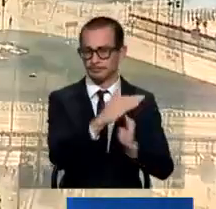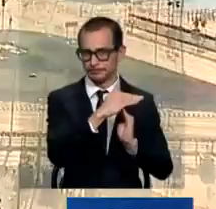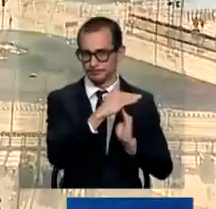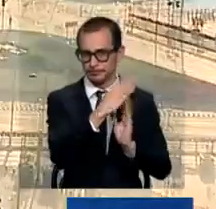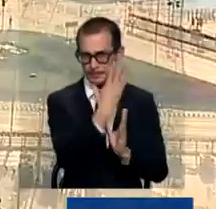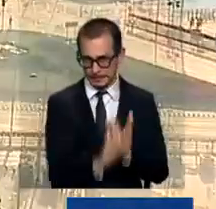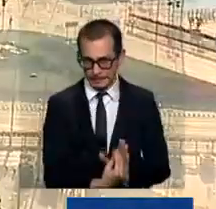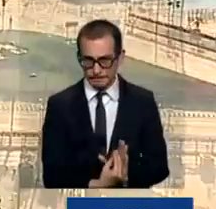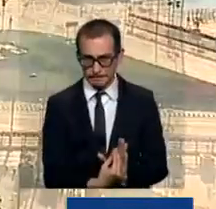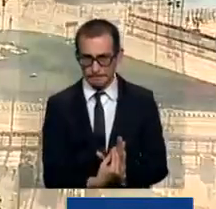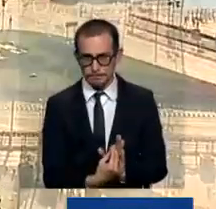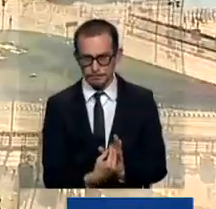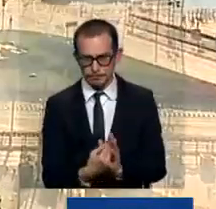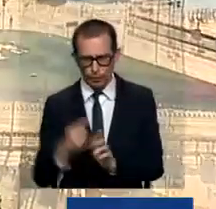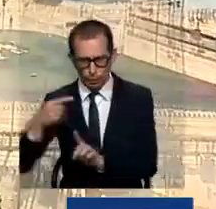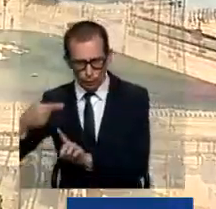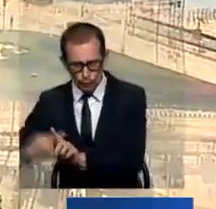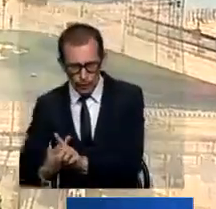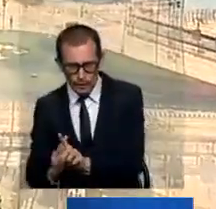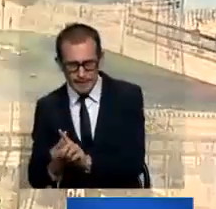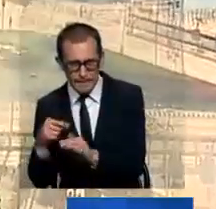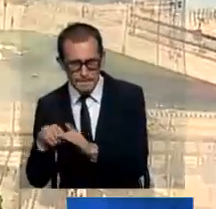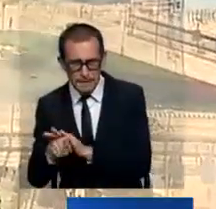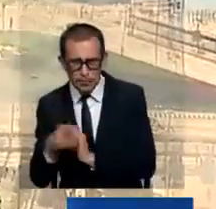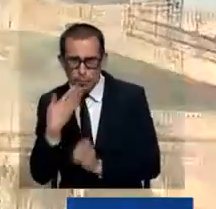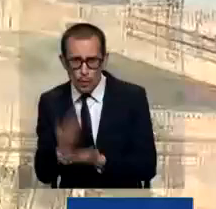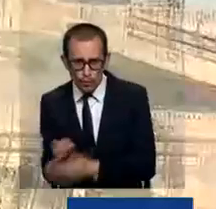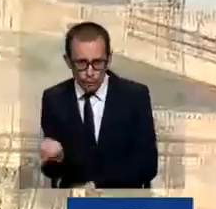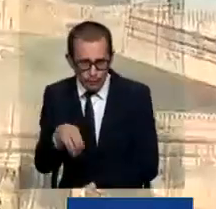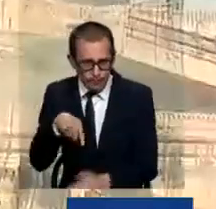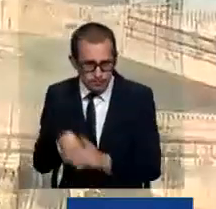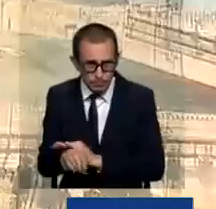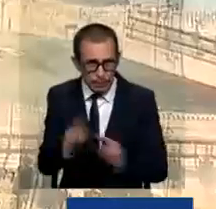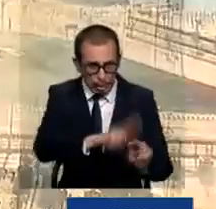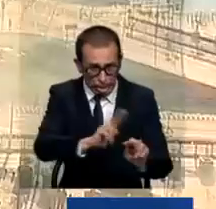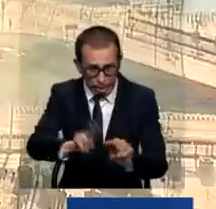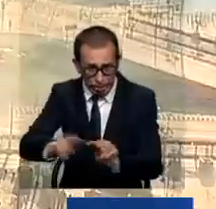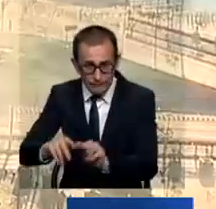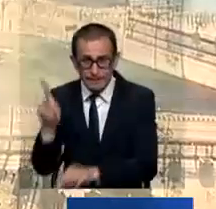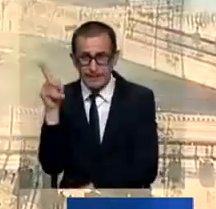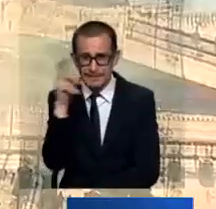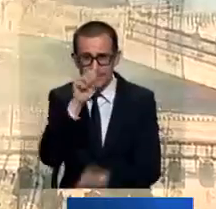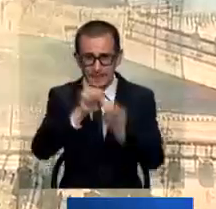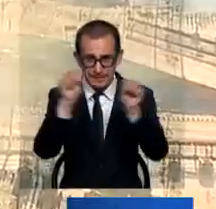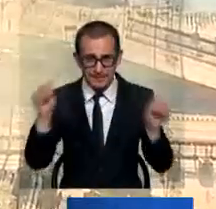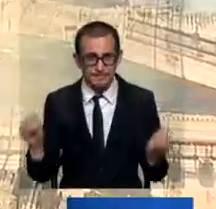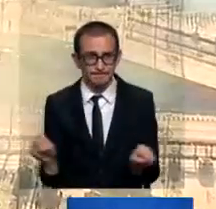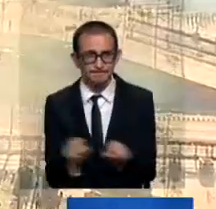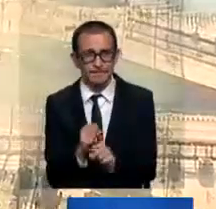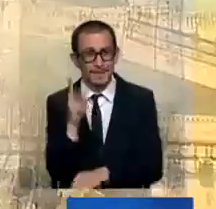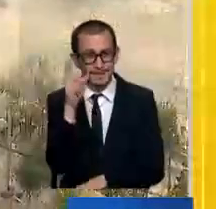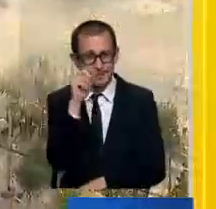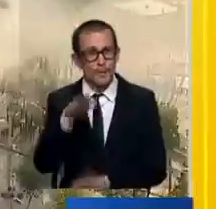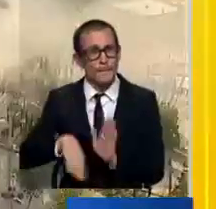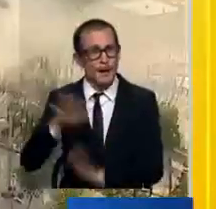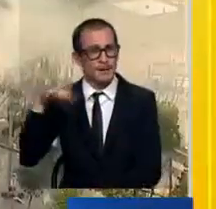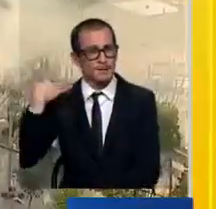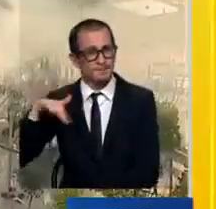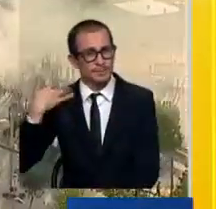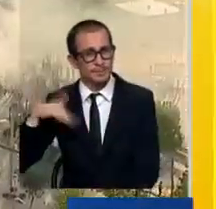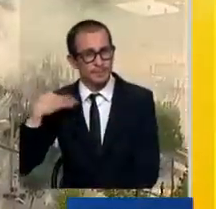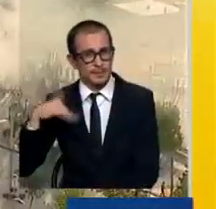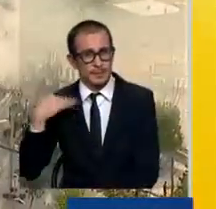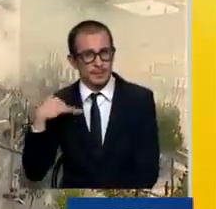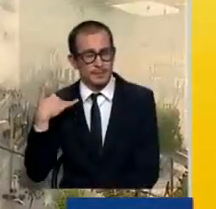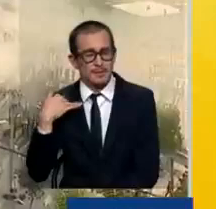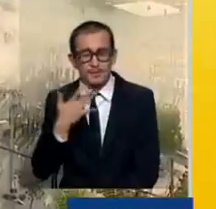es esperar cuándo va a volver el metro, porque así como vamos, va a ser compleja también la reposición del sistema. Pero hoy, simbólicamente es muy importante. No, es lo más importante que dice. Tuvo que pero